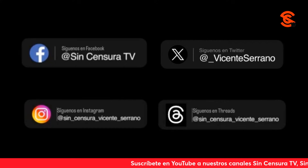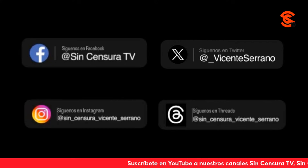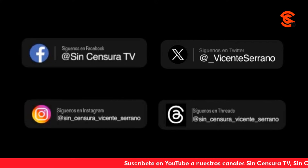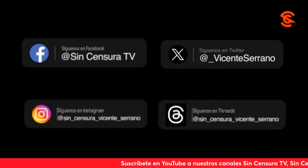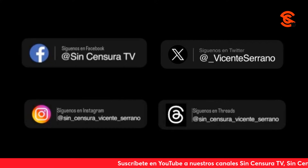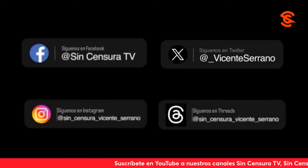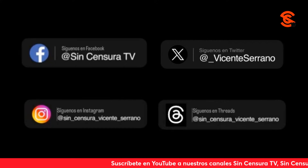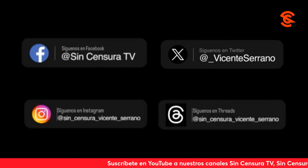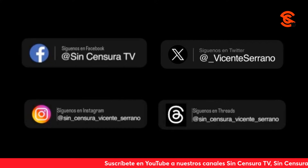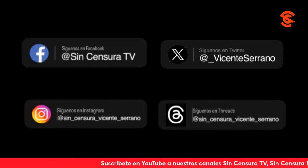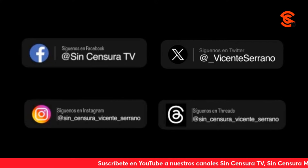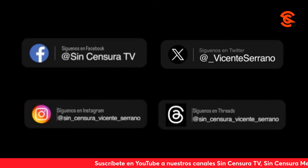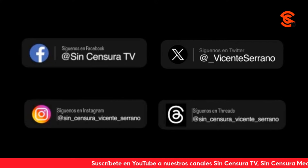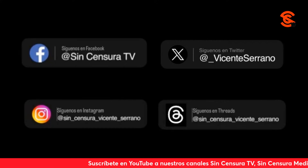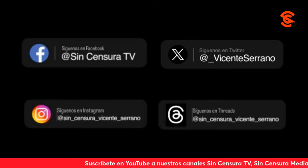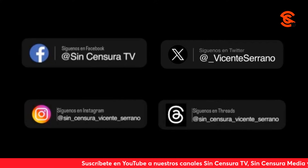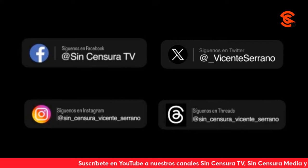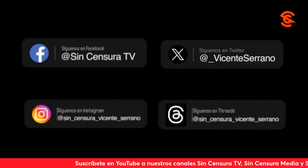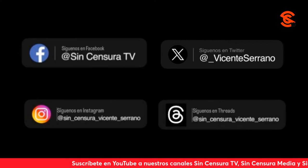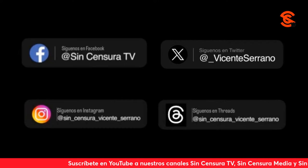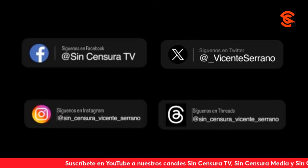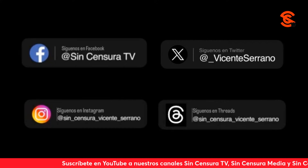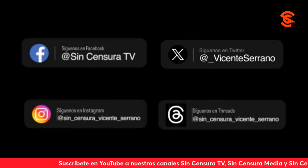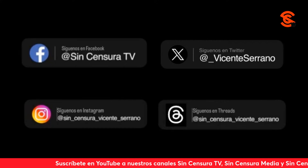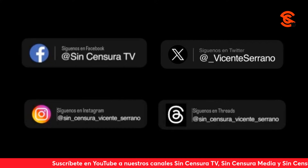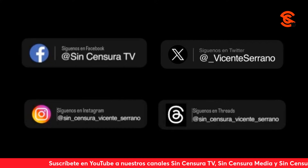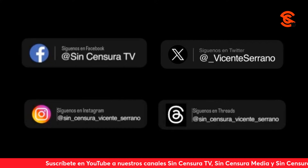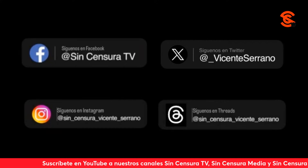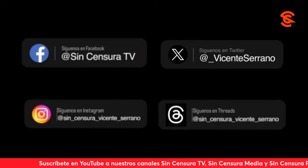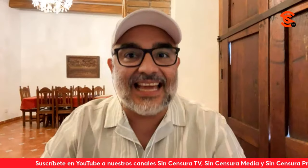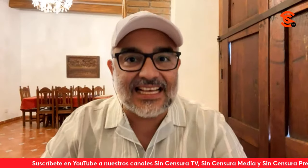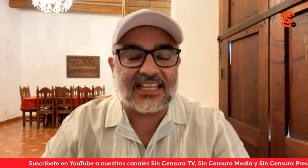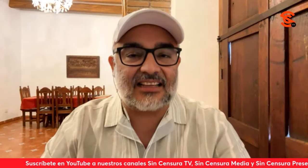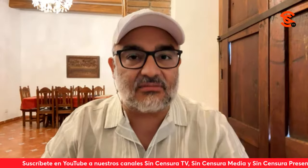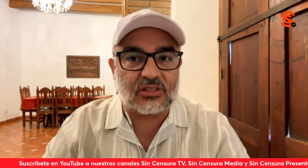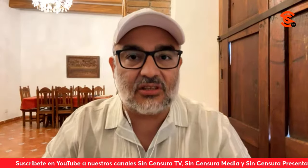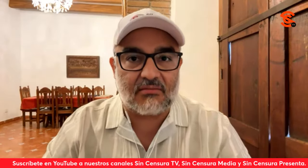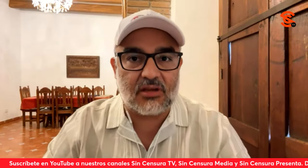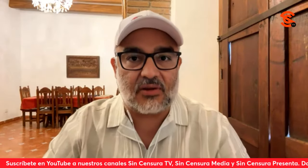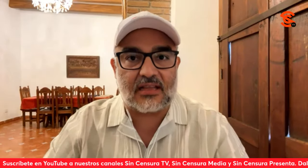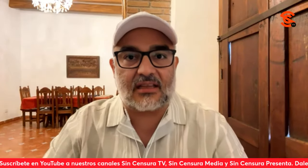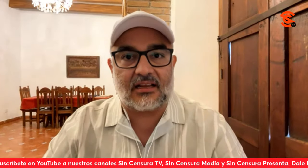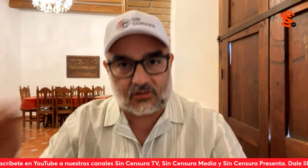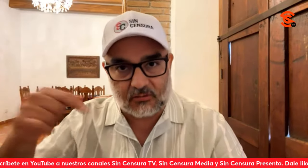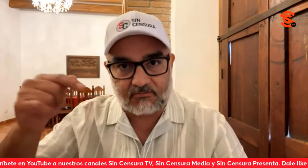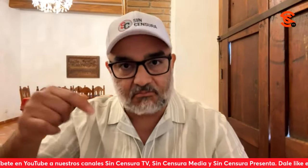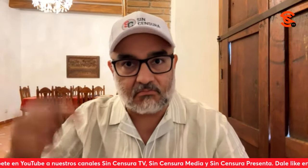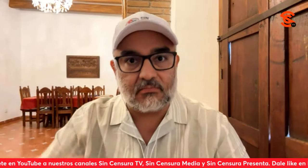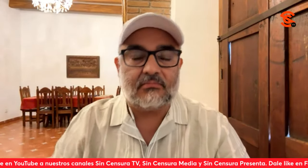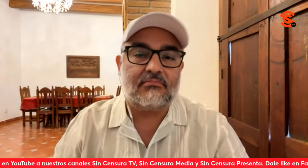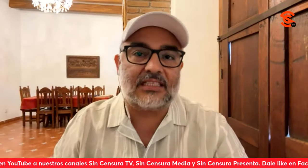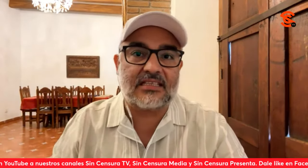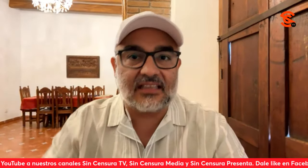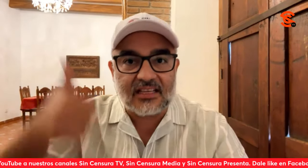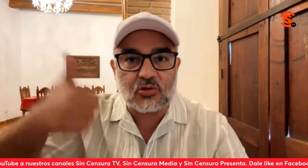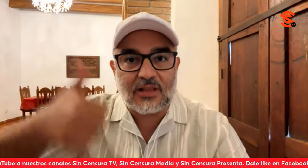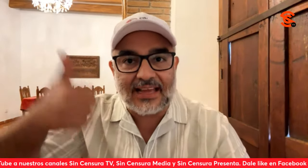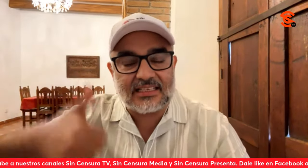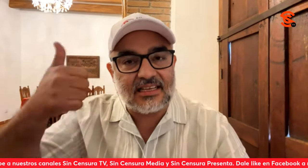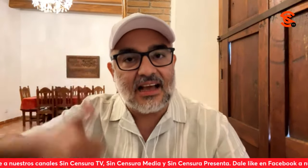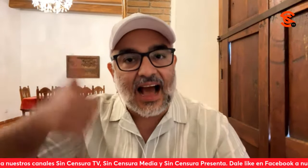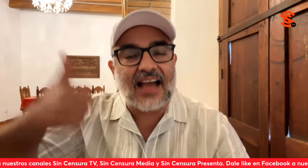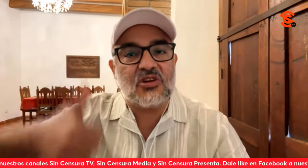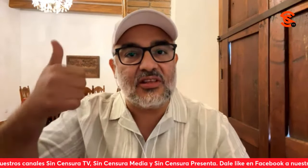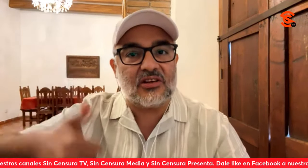amigos contactos a través de WhatsApp de Facebook de Twitter por donde usted quiera y esta transmisión en vivo y en directo necesita de sus